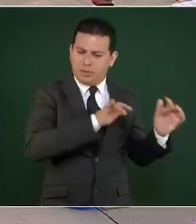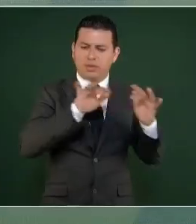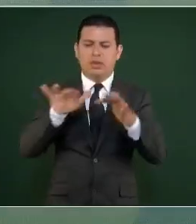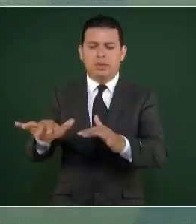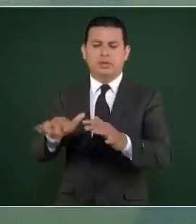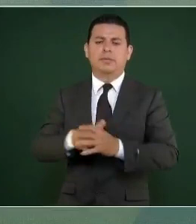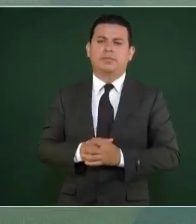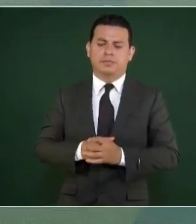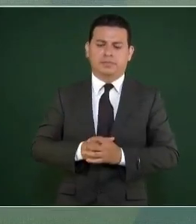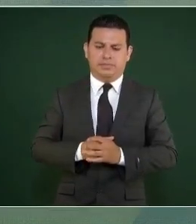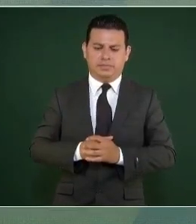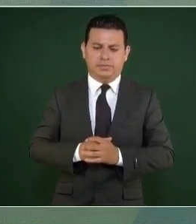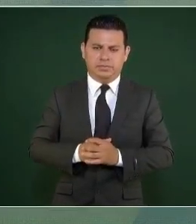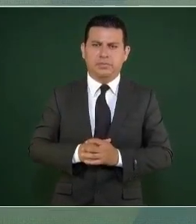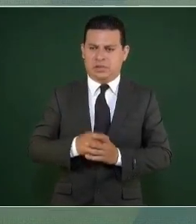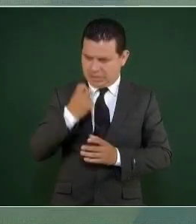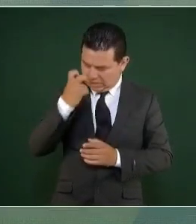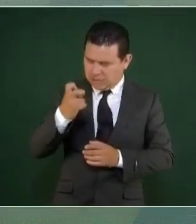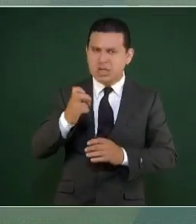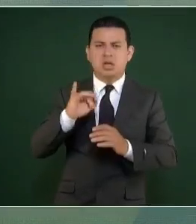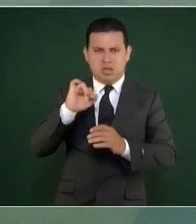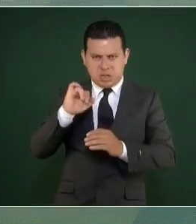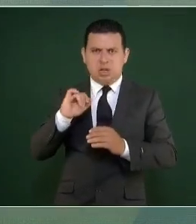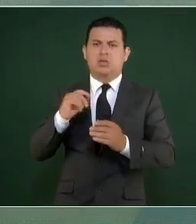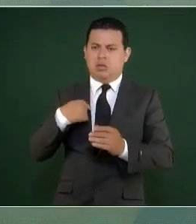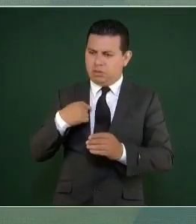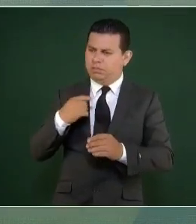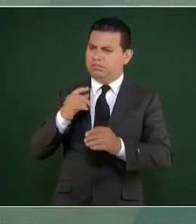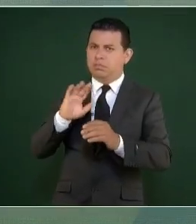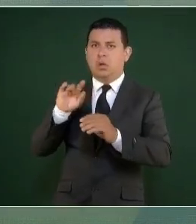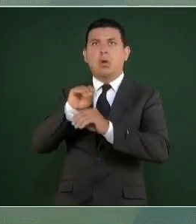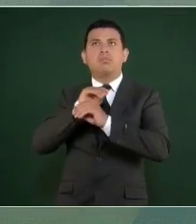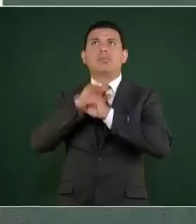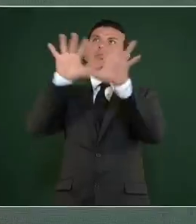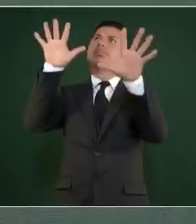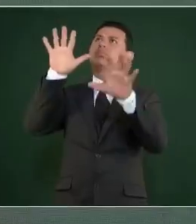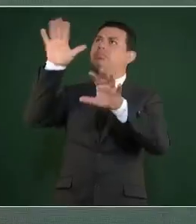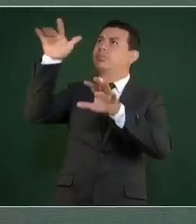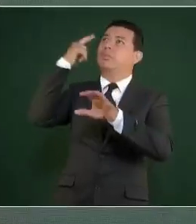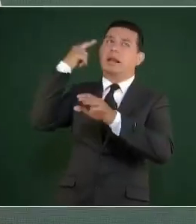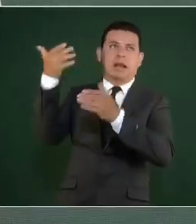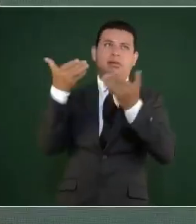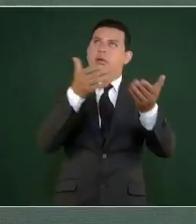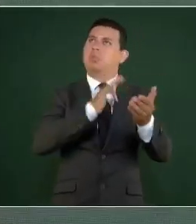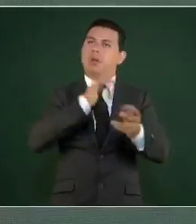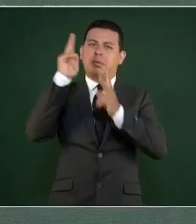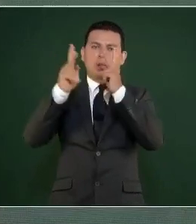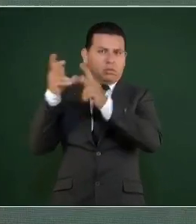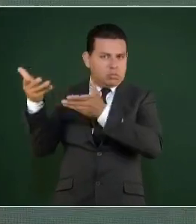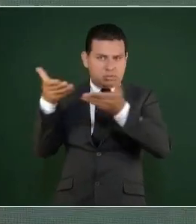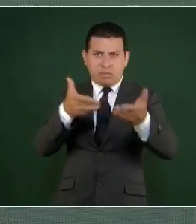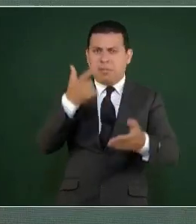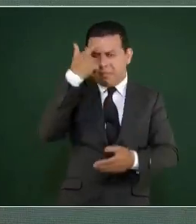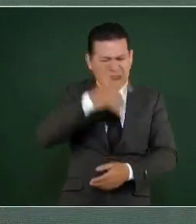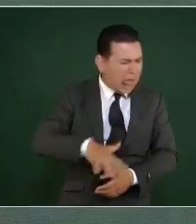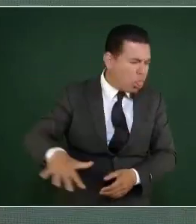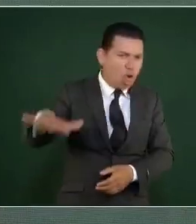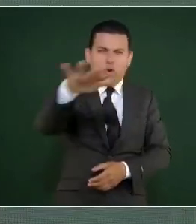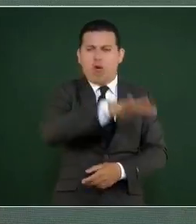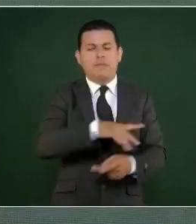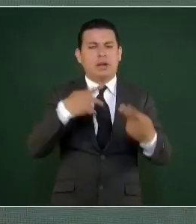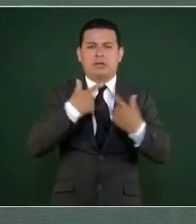Sí, pero la vamos a acondicionar. O sea, lo que queremos que quede para el disfrute de la